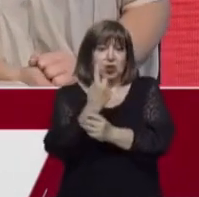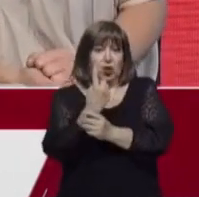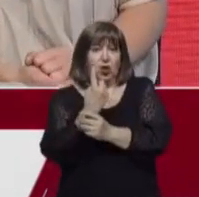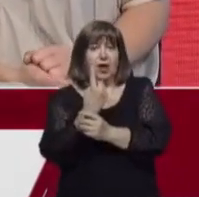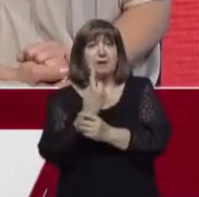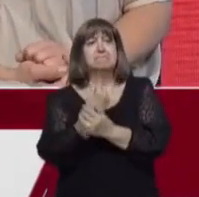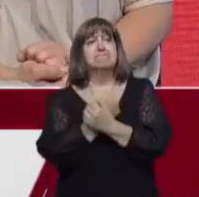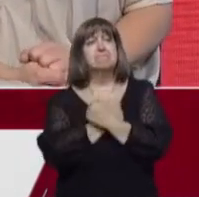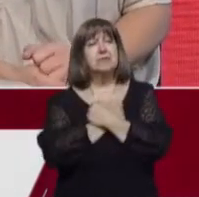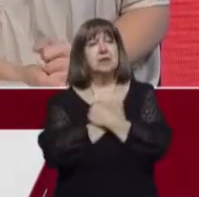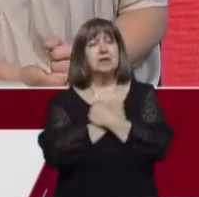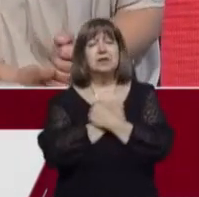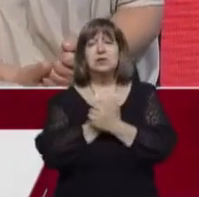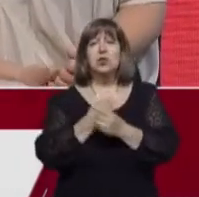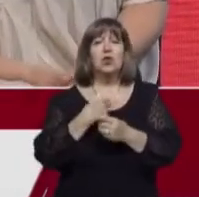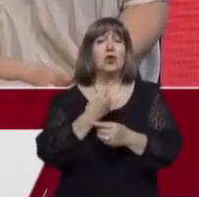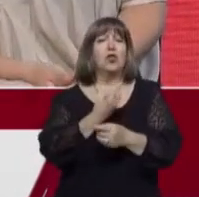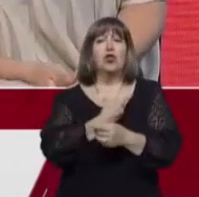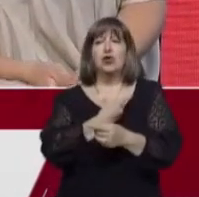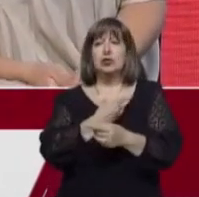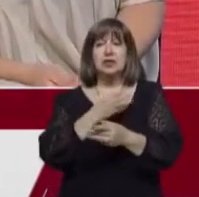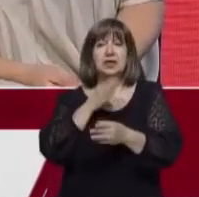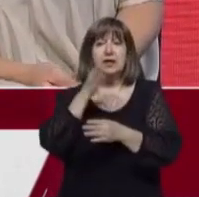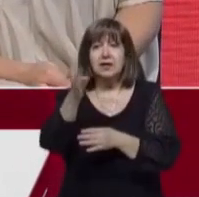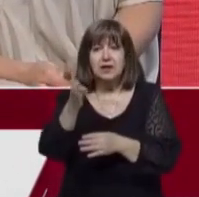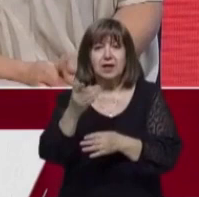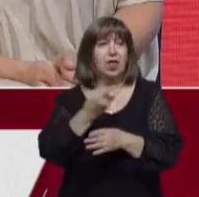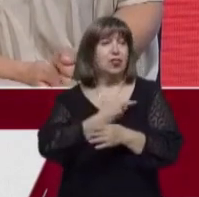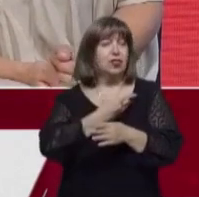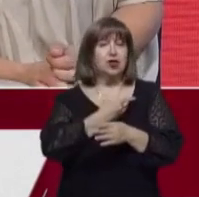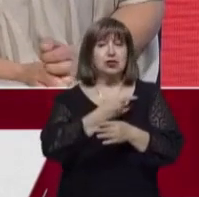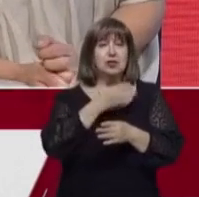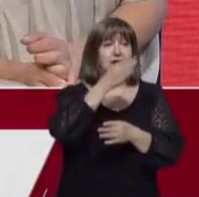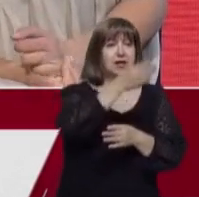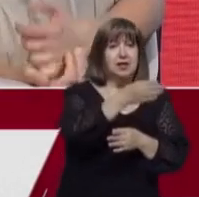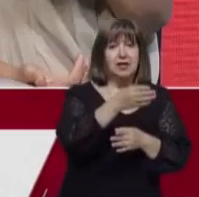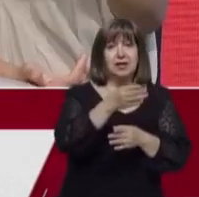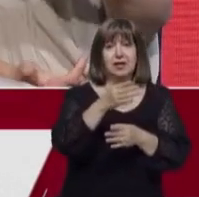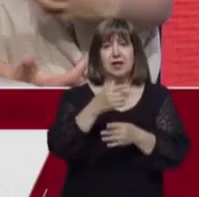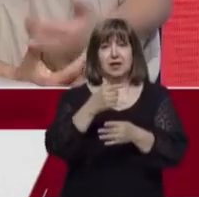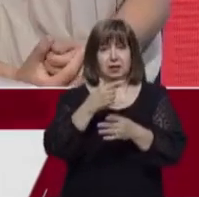Mendoza y dice, bueno, ¿yo a quién recurro? ¿A dónde va la gente? ¿La subdirección que vos tenés